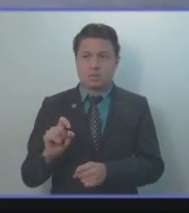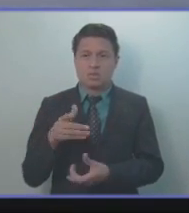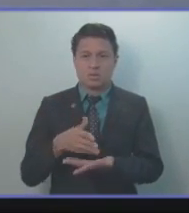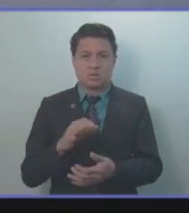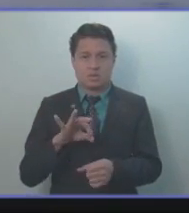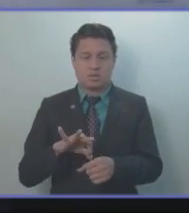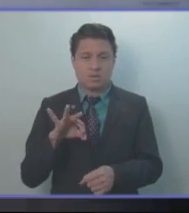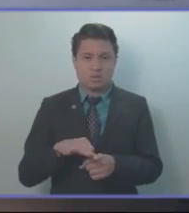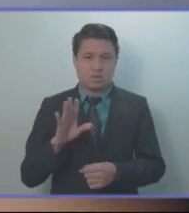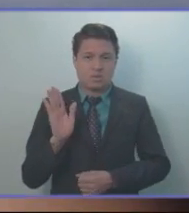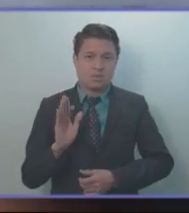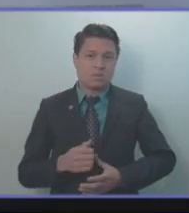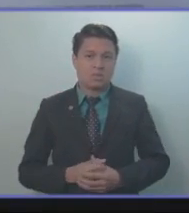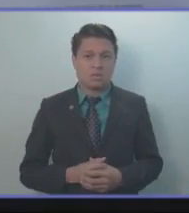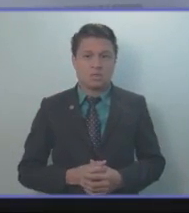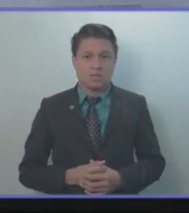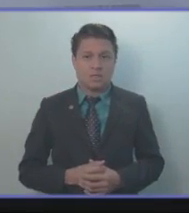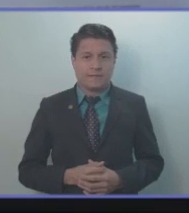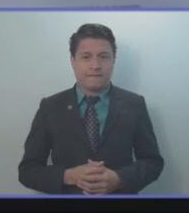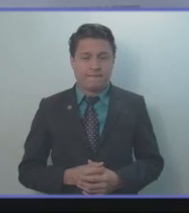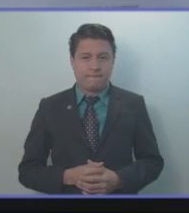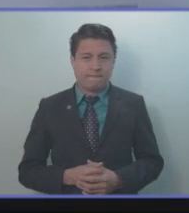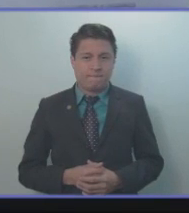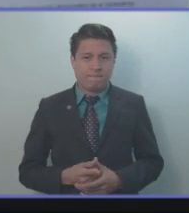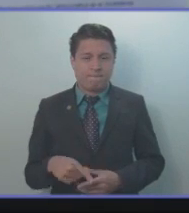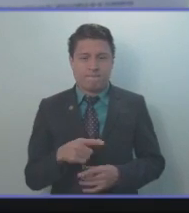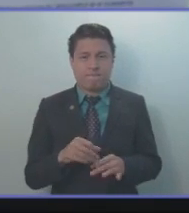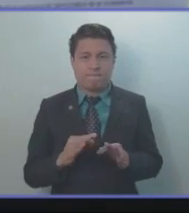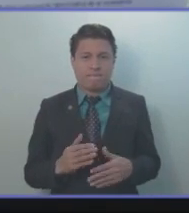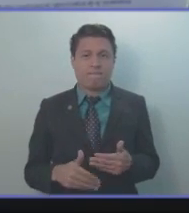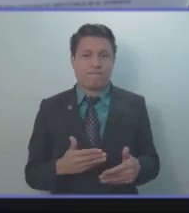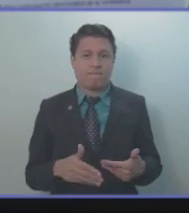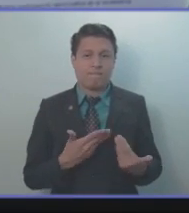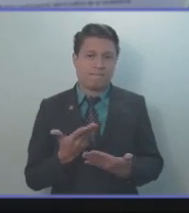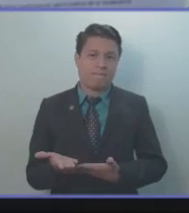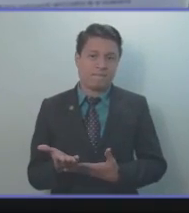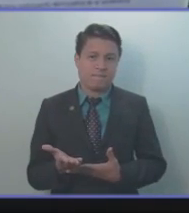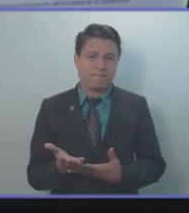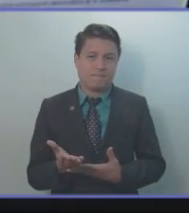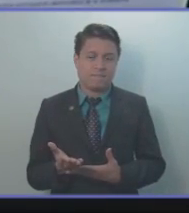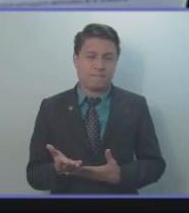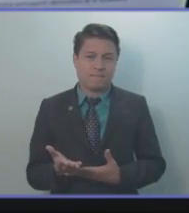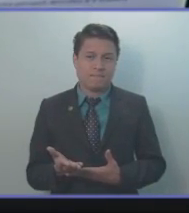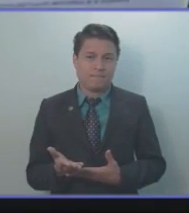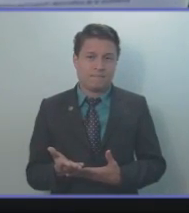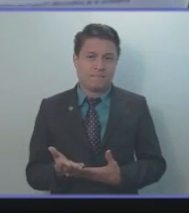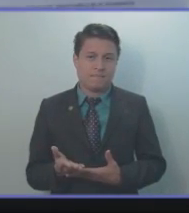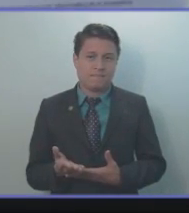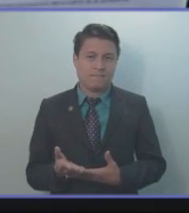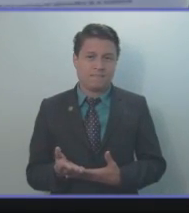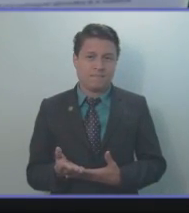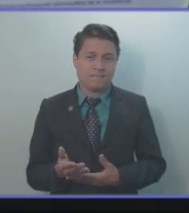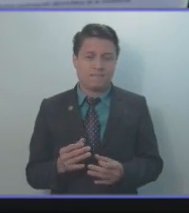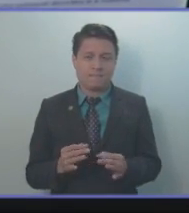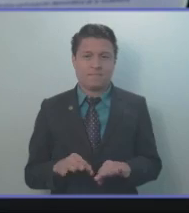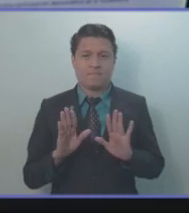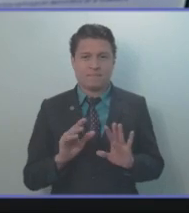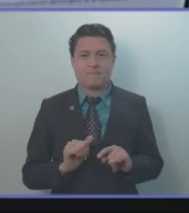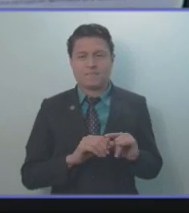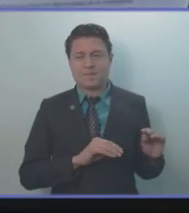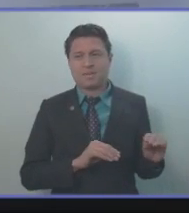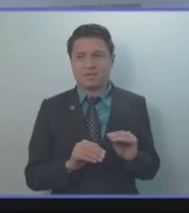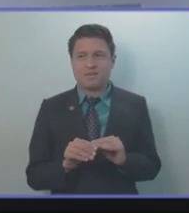votar. Romanos 4, que el 3 de febrero del 2019 se desarrollarán las elecciones presidenciales, por lo que es